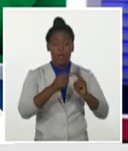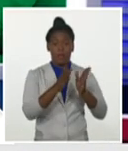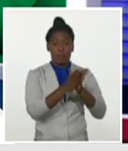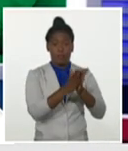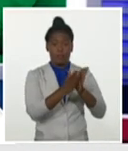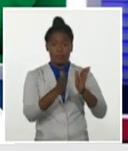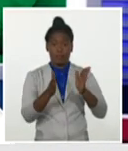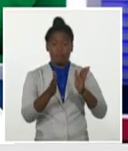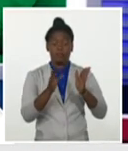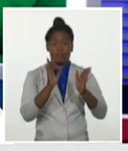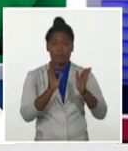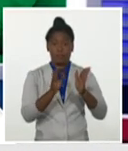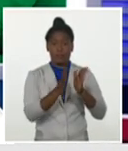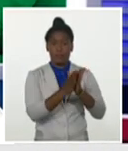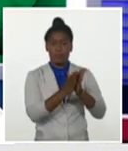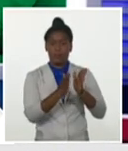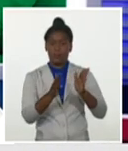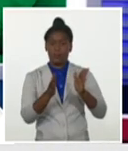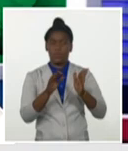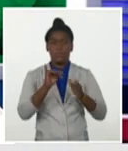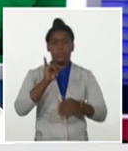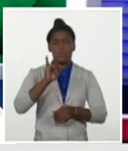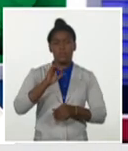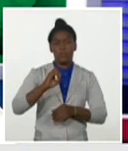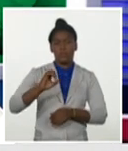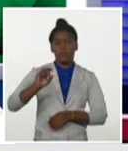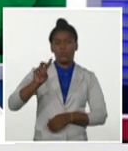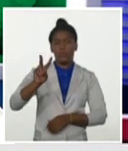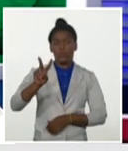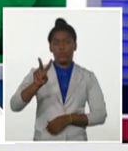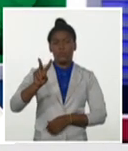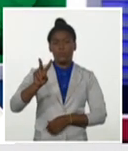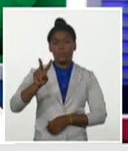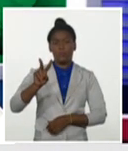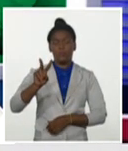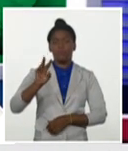Lisset, 602 han sido